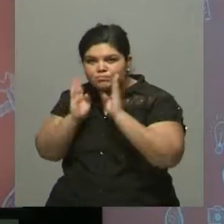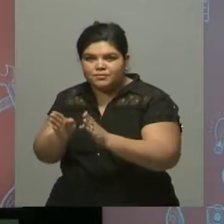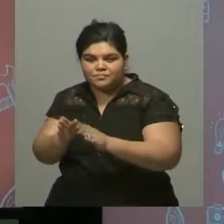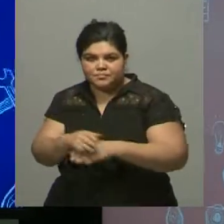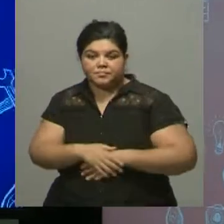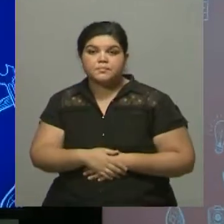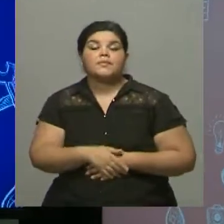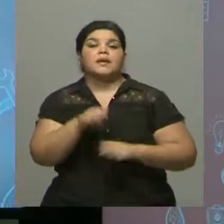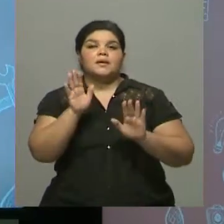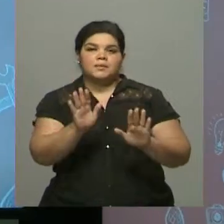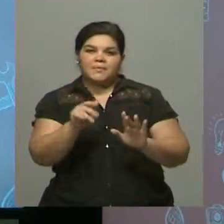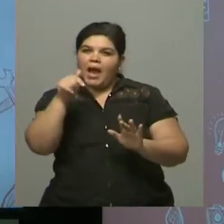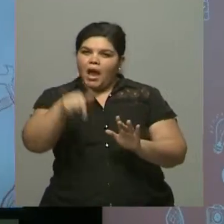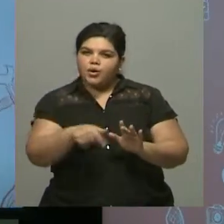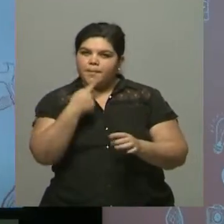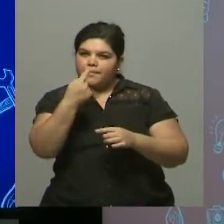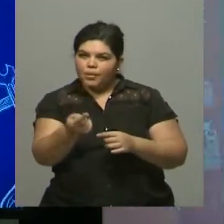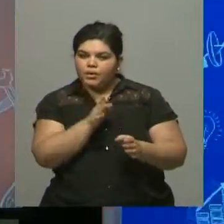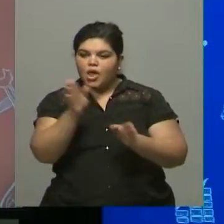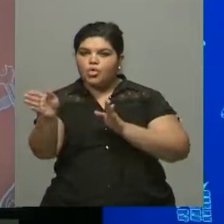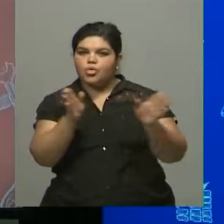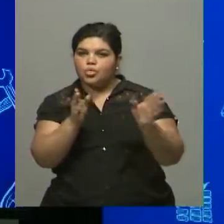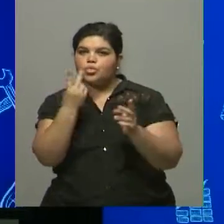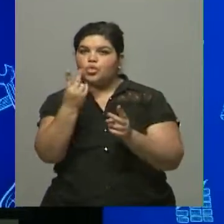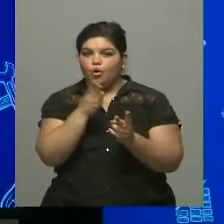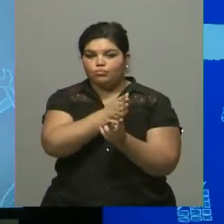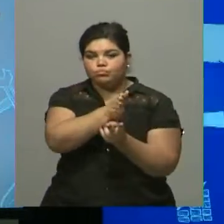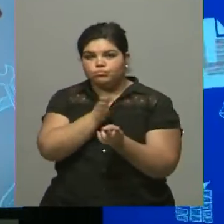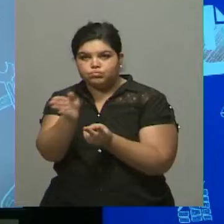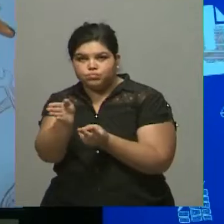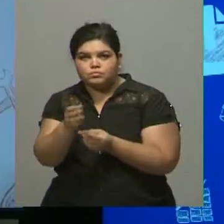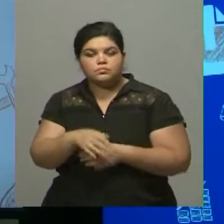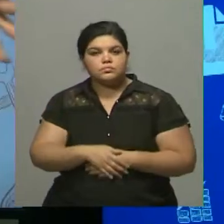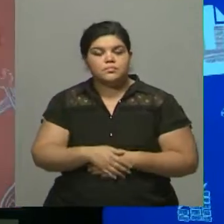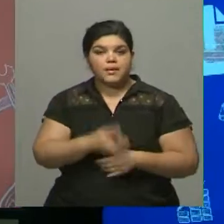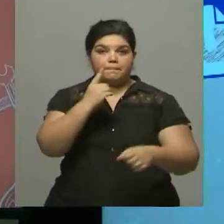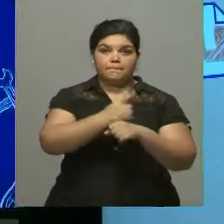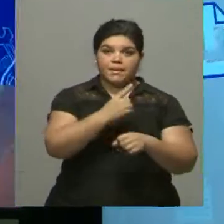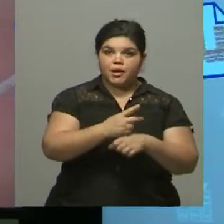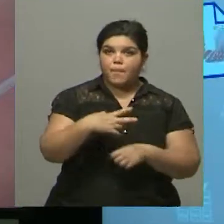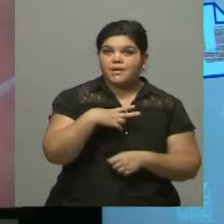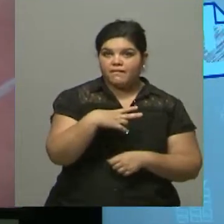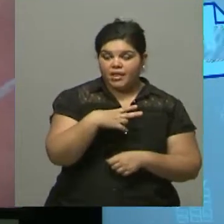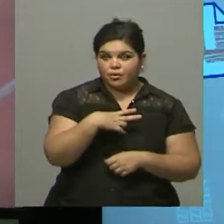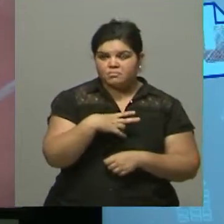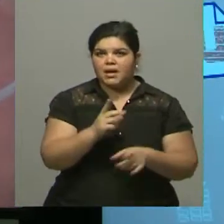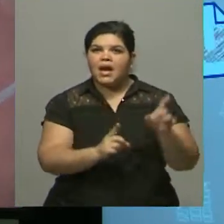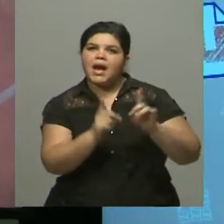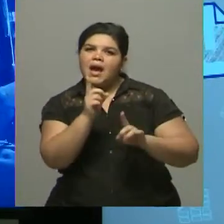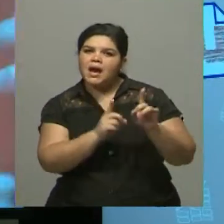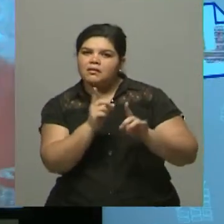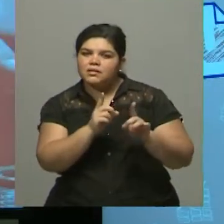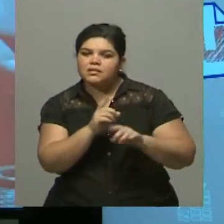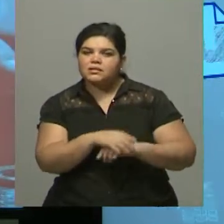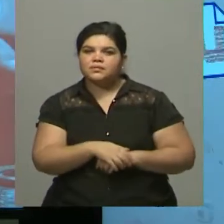los dos lados. Primero te quería preguntar un poco cómo se trabaja en el sector privado, porque vos decías por ahí no se tiene idea de